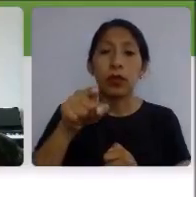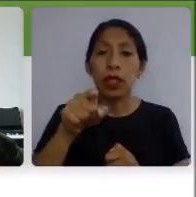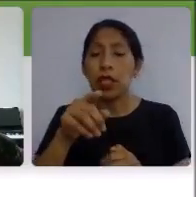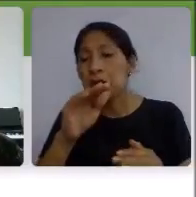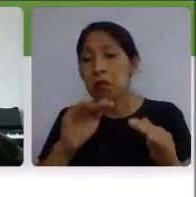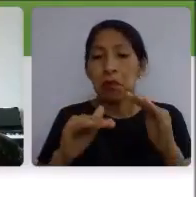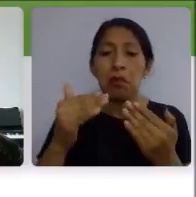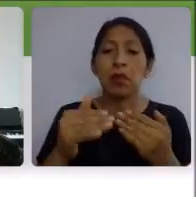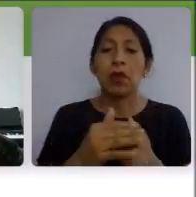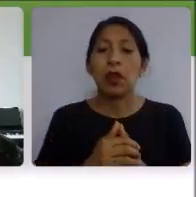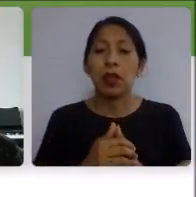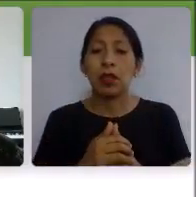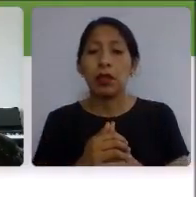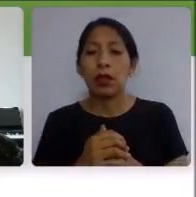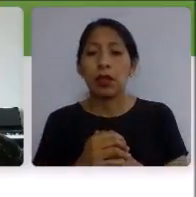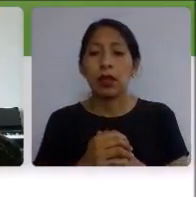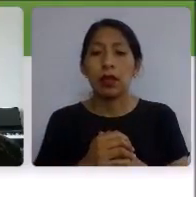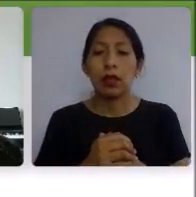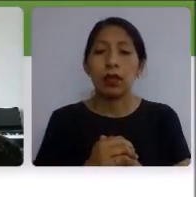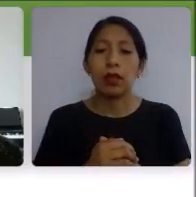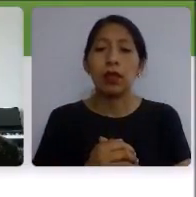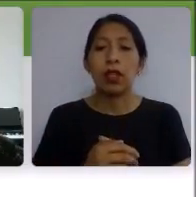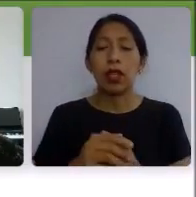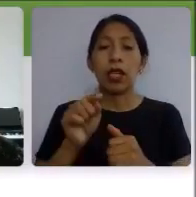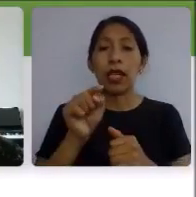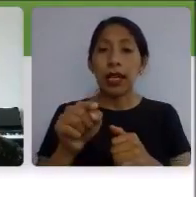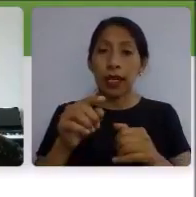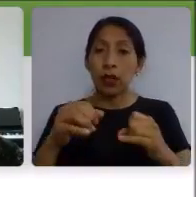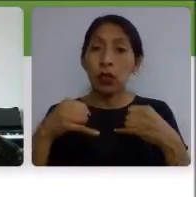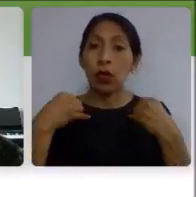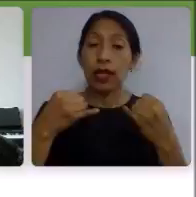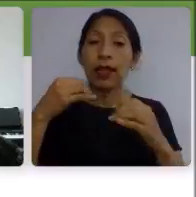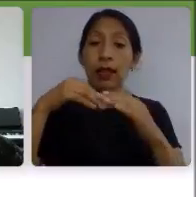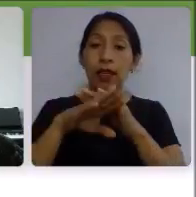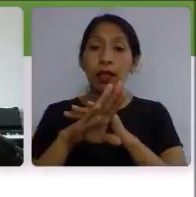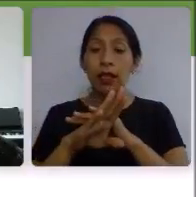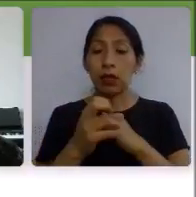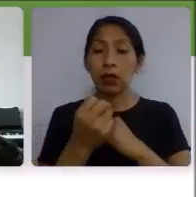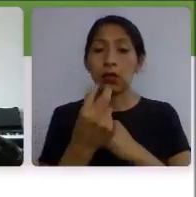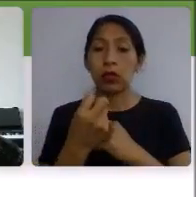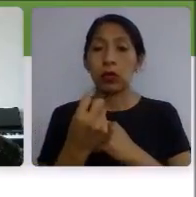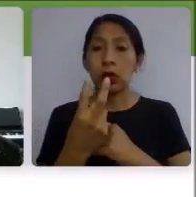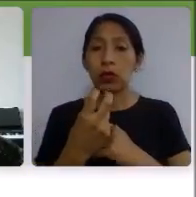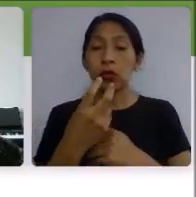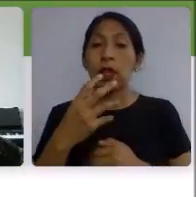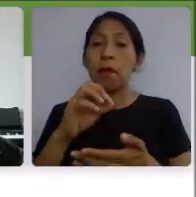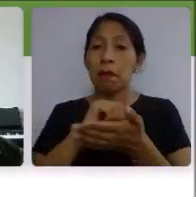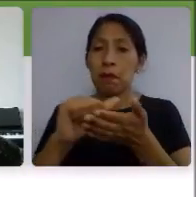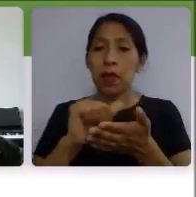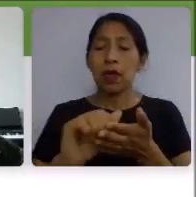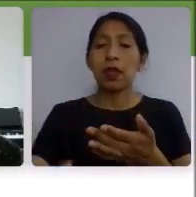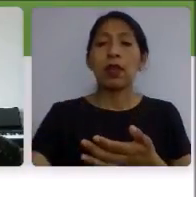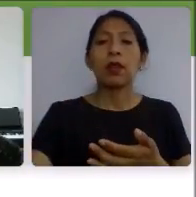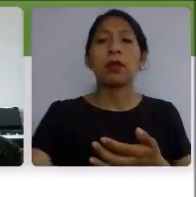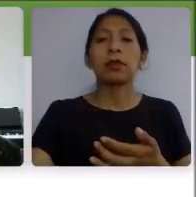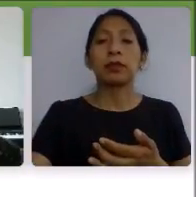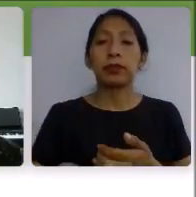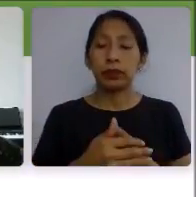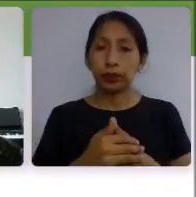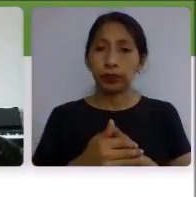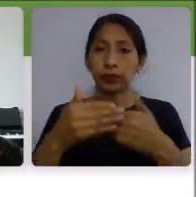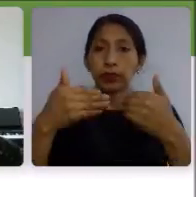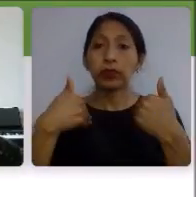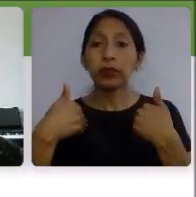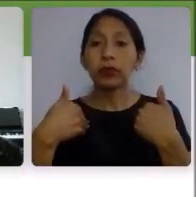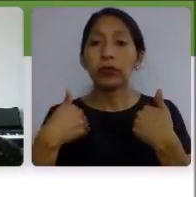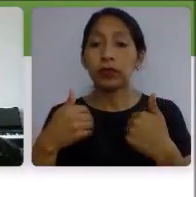Norteamérica, 37% viajaría en estos 12 meses. Es decir, una vez que ya llegan a América, Norteamérica o Latinoamérica tienen casi